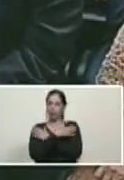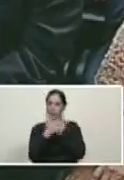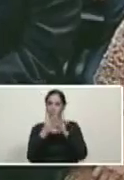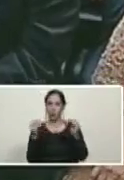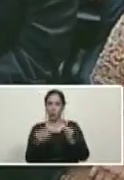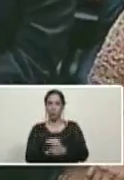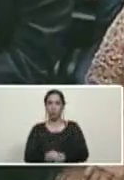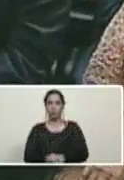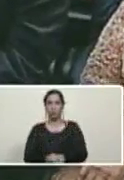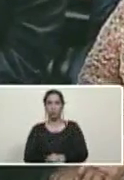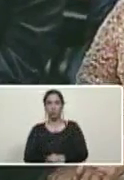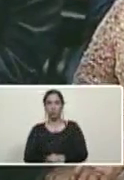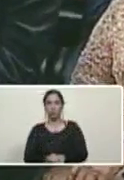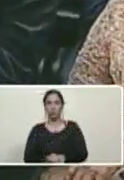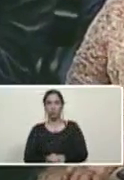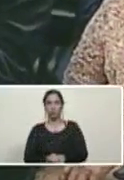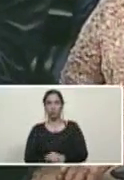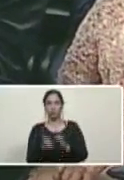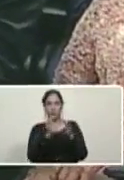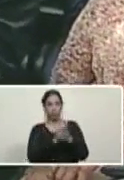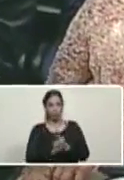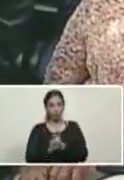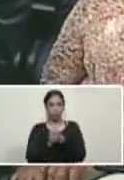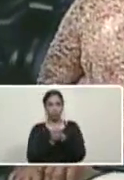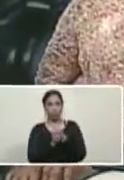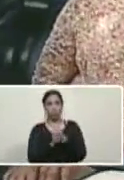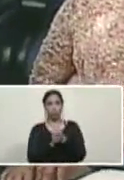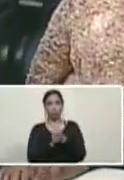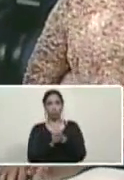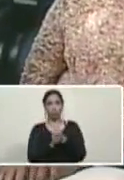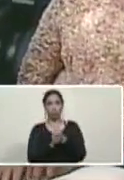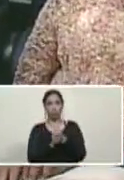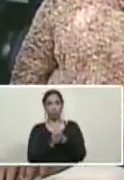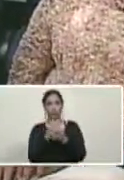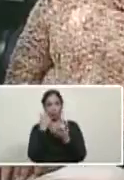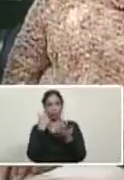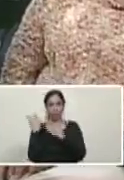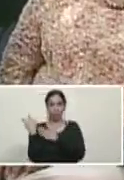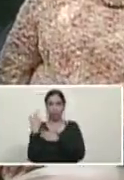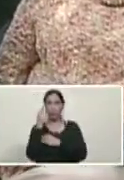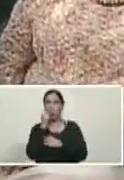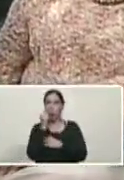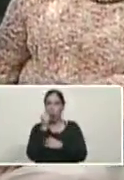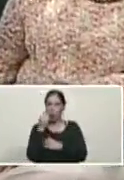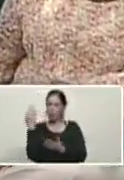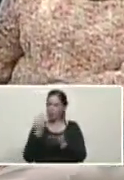y a todos. Compañero Ignacio Ramonet, siempre